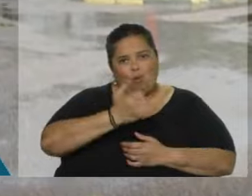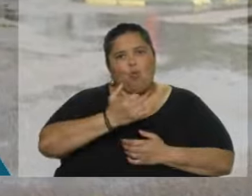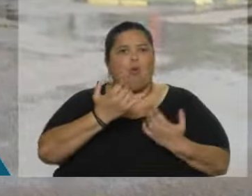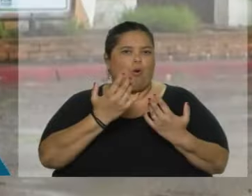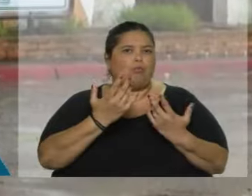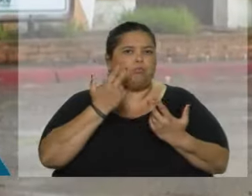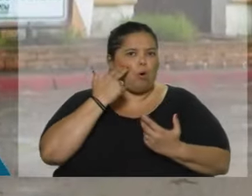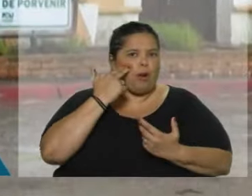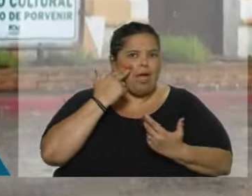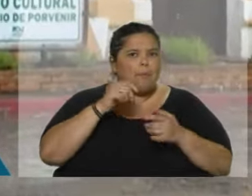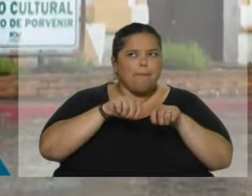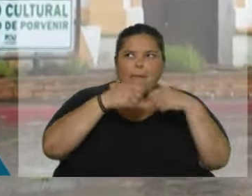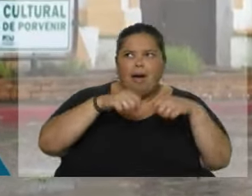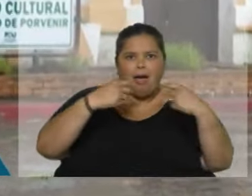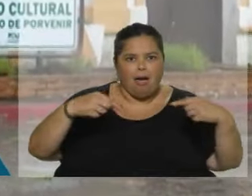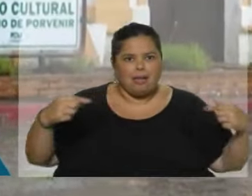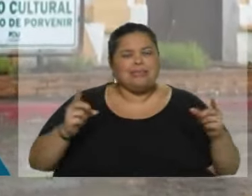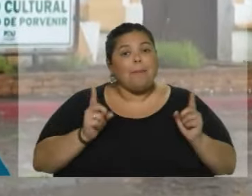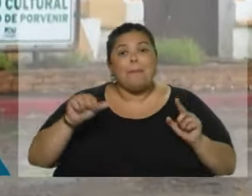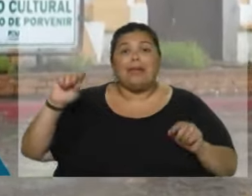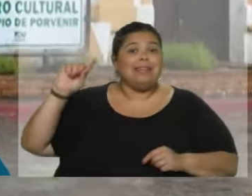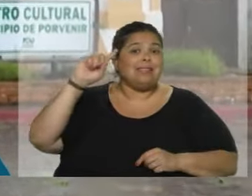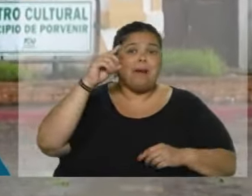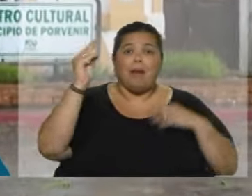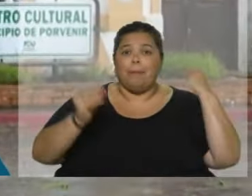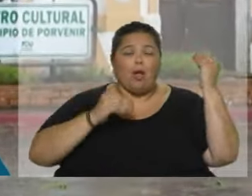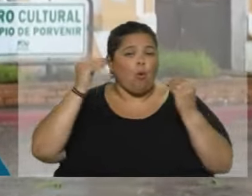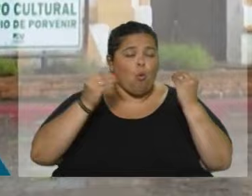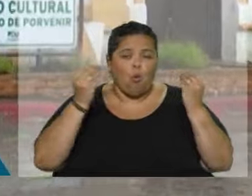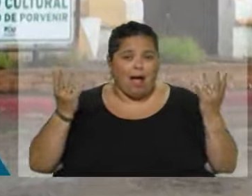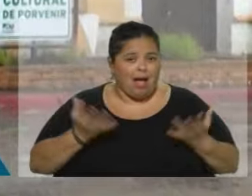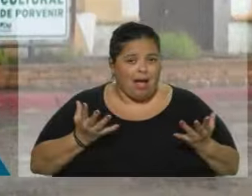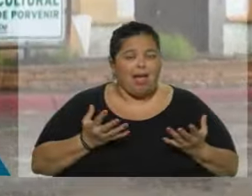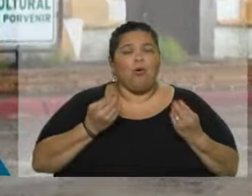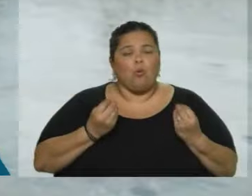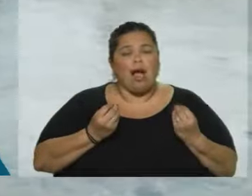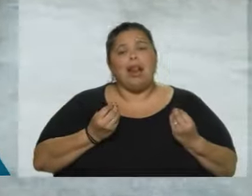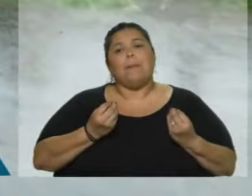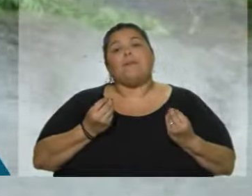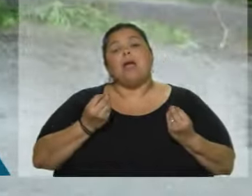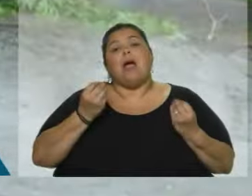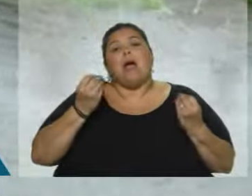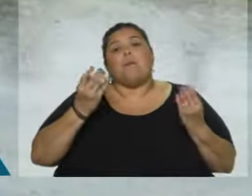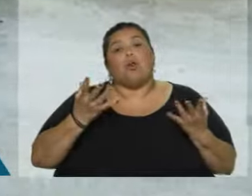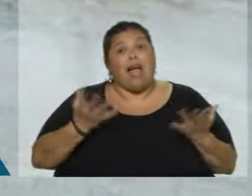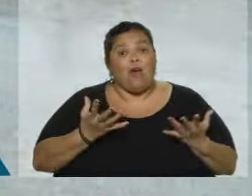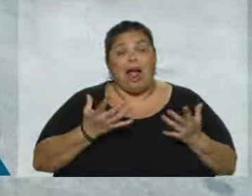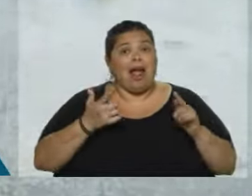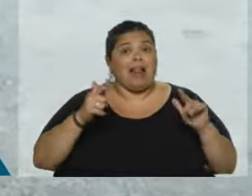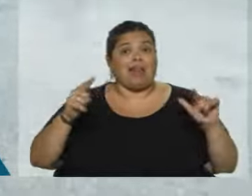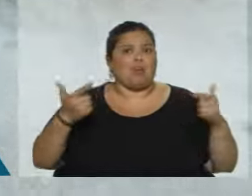afectadas. La principal preocupación a estas horas es, de hecho, también hasta no hay conectividad